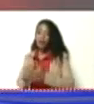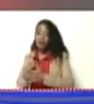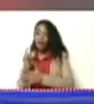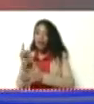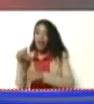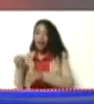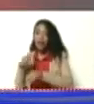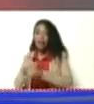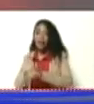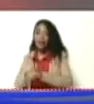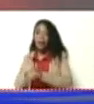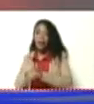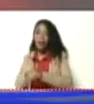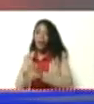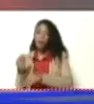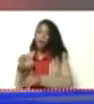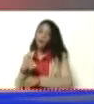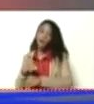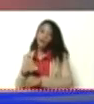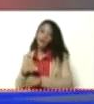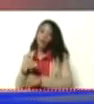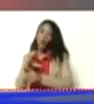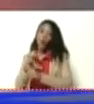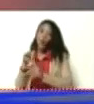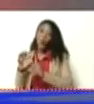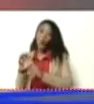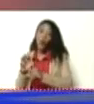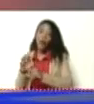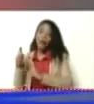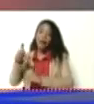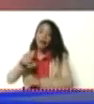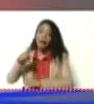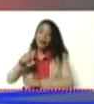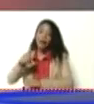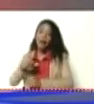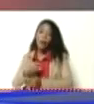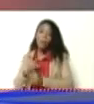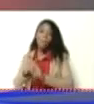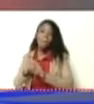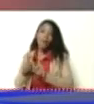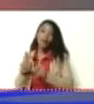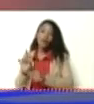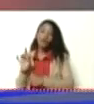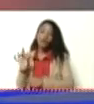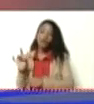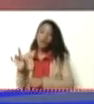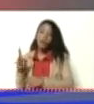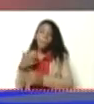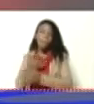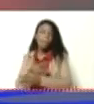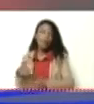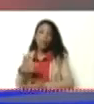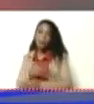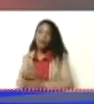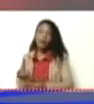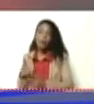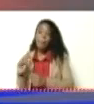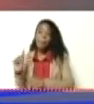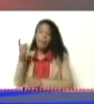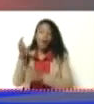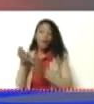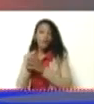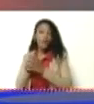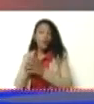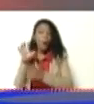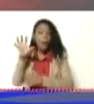tiempo que fue, además, presidente, culturalmente necesario, pero doloroso para miles y miles. Fue el primer sector del